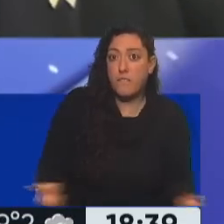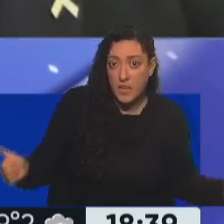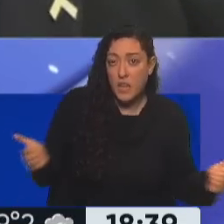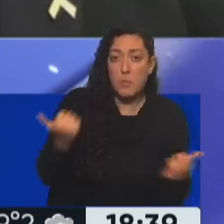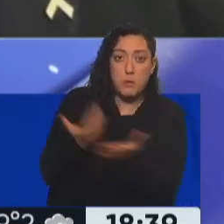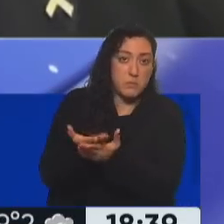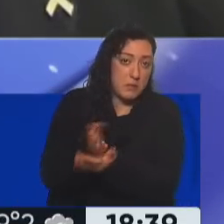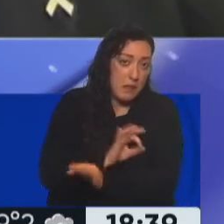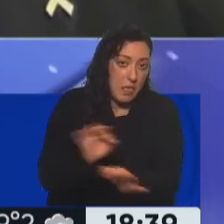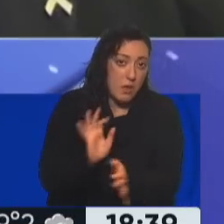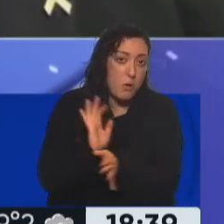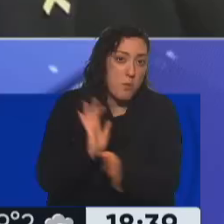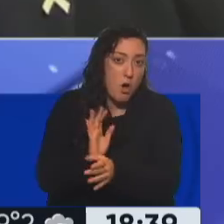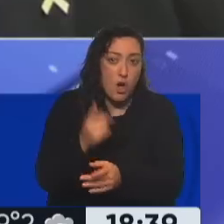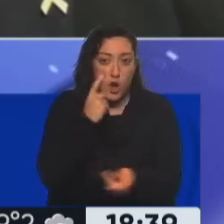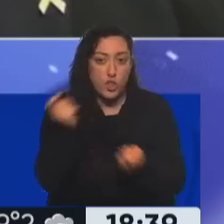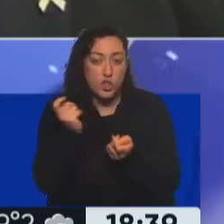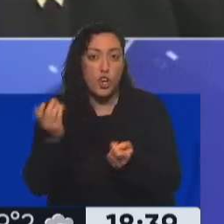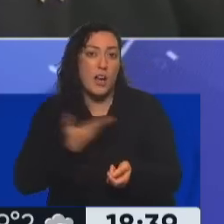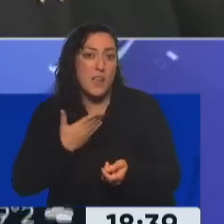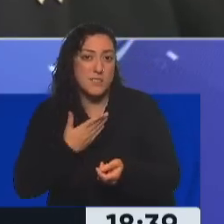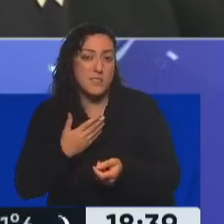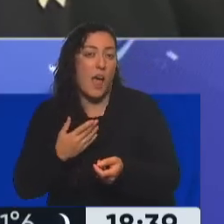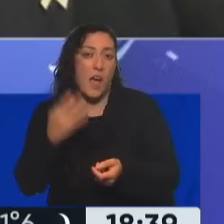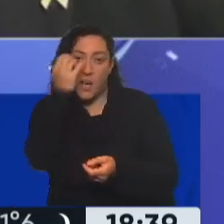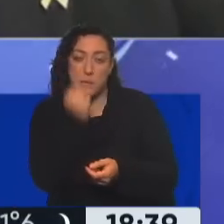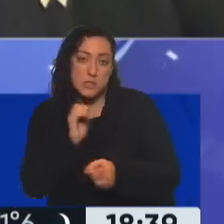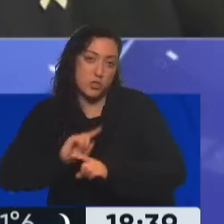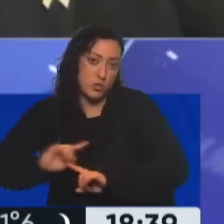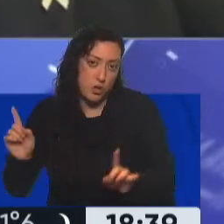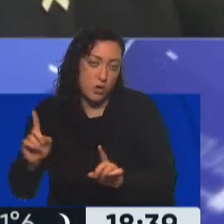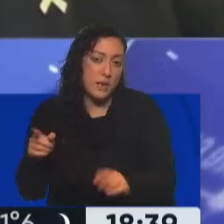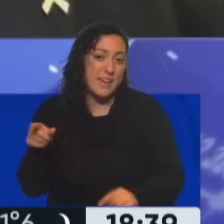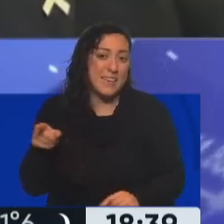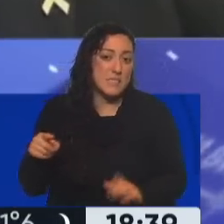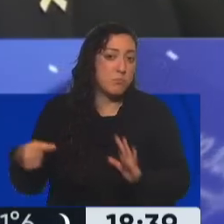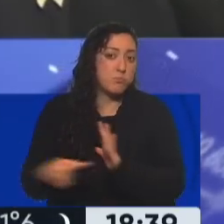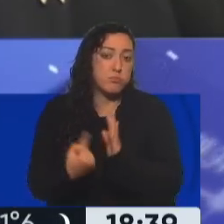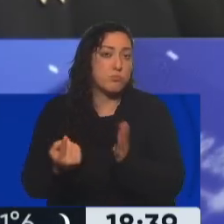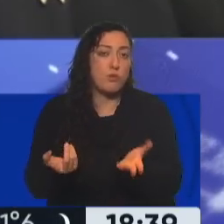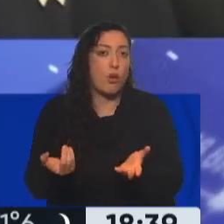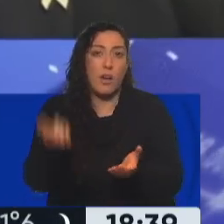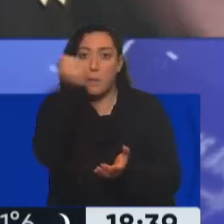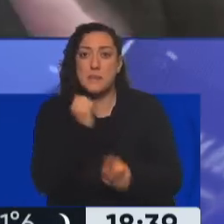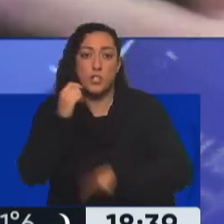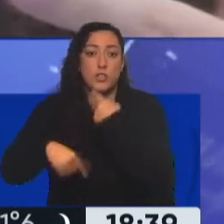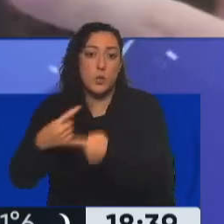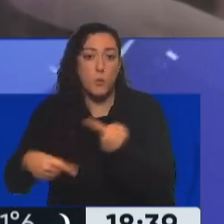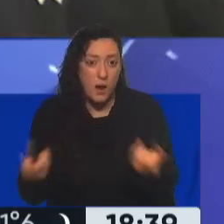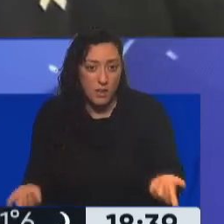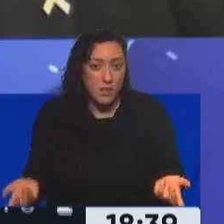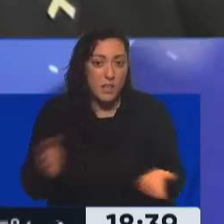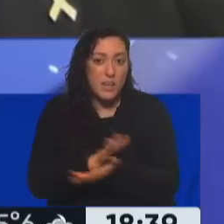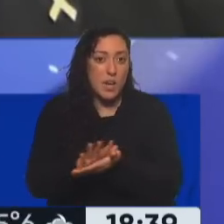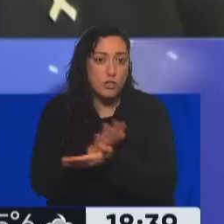permita a Hamás mantenerse con el control de la Franja de Gaza. Y esto es un objetivo de mínima para Hamás, su supervivencia, que en ningún momento las negociaciones